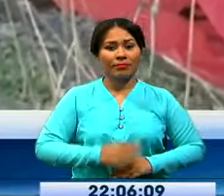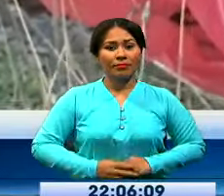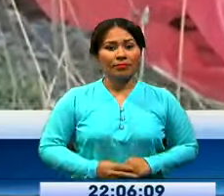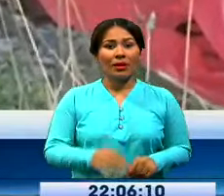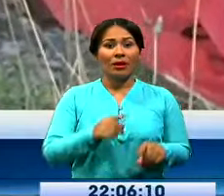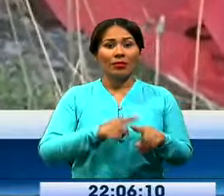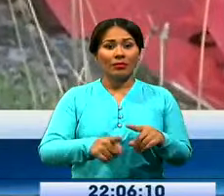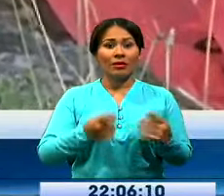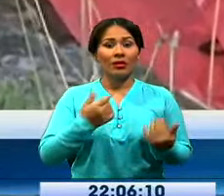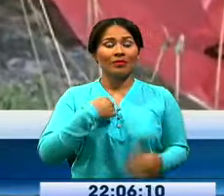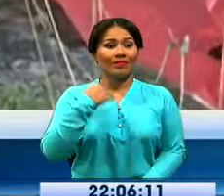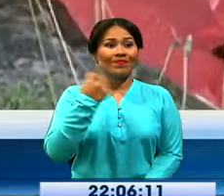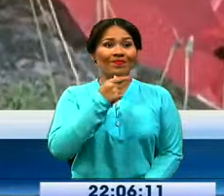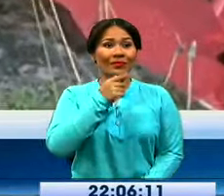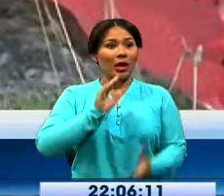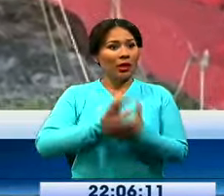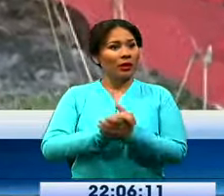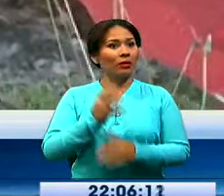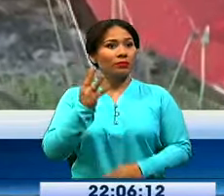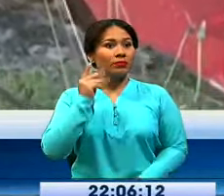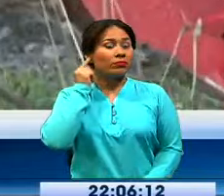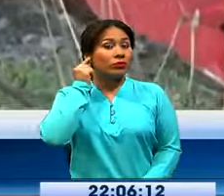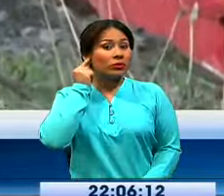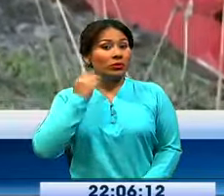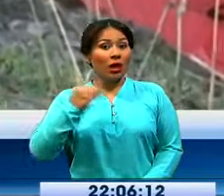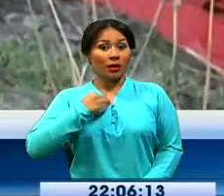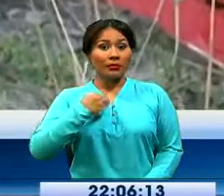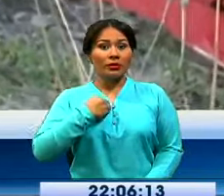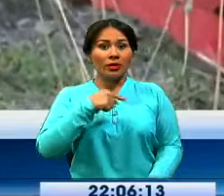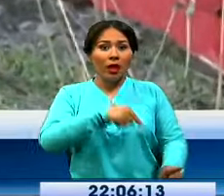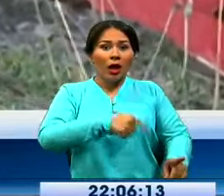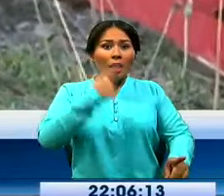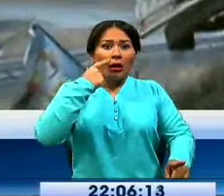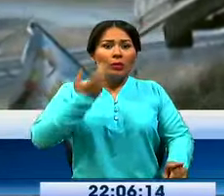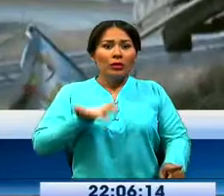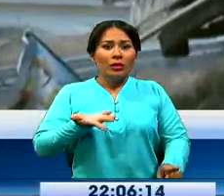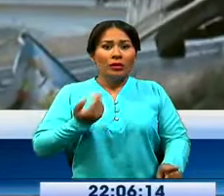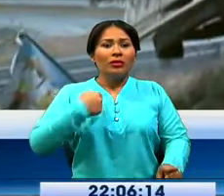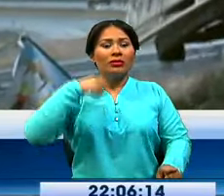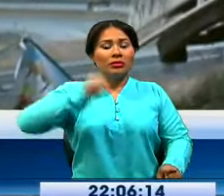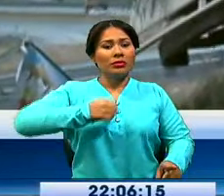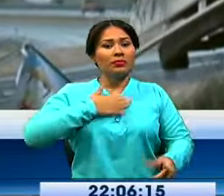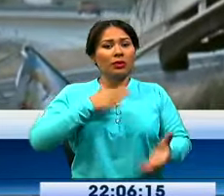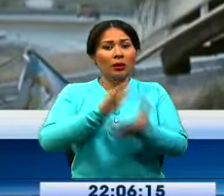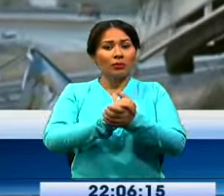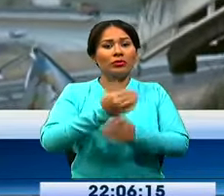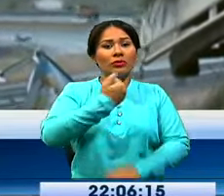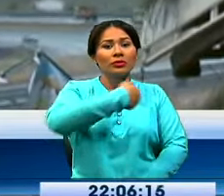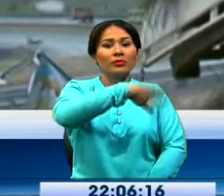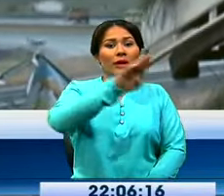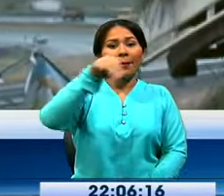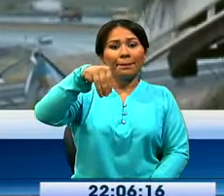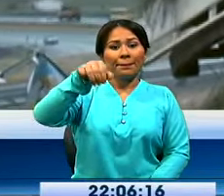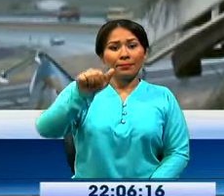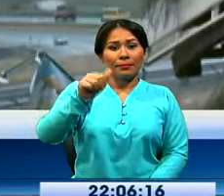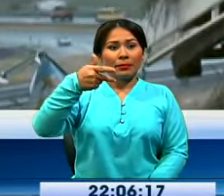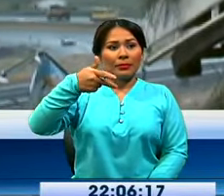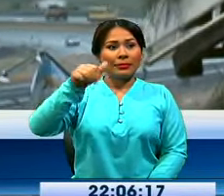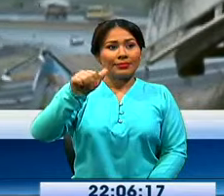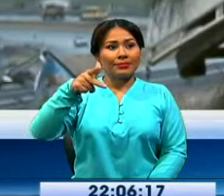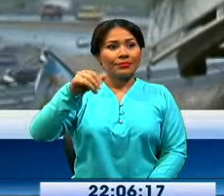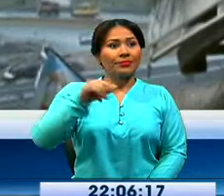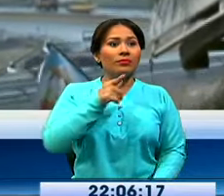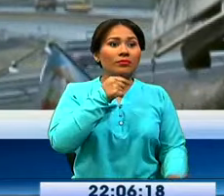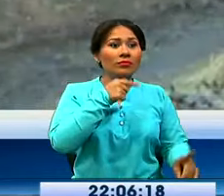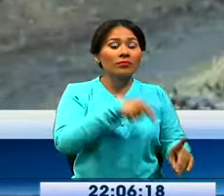El hombre fue reconocido por su esposa, quien contó que salió a hacer algunos trámites en Machachi y la desgracia lo sorprendió a medio camino y en el lugar que